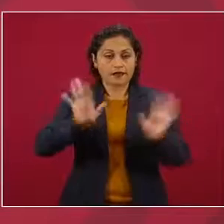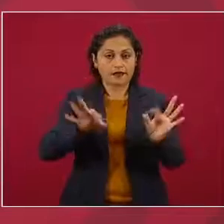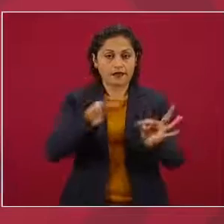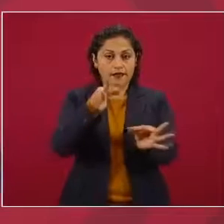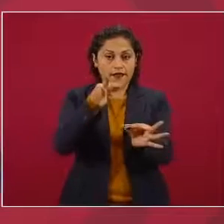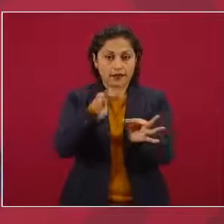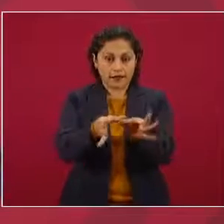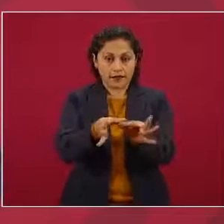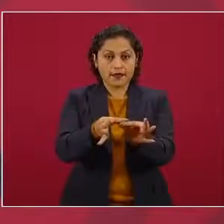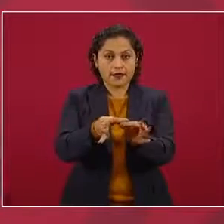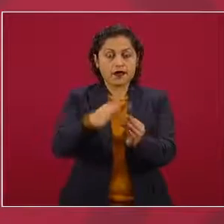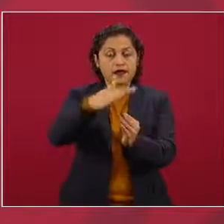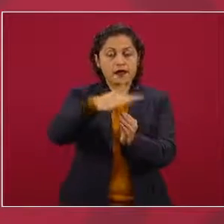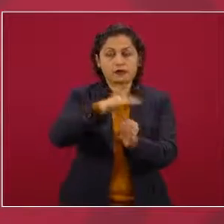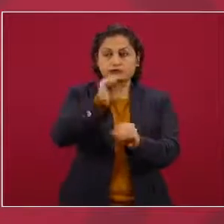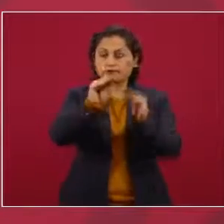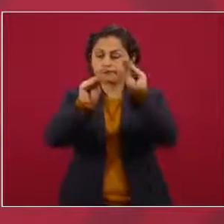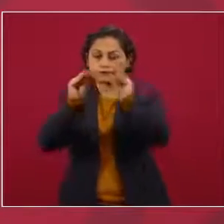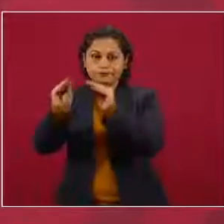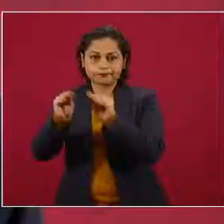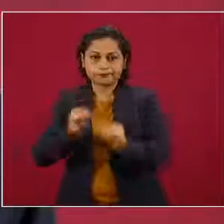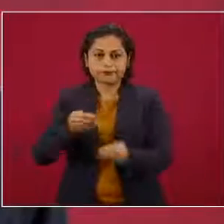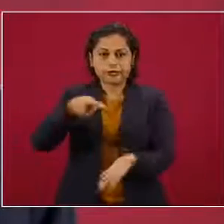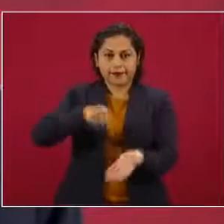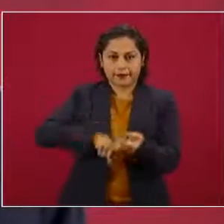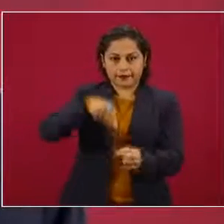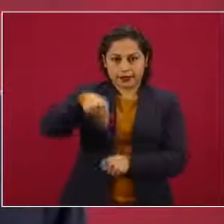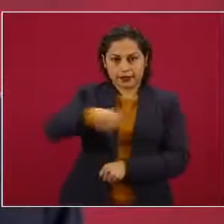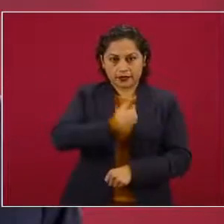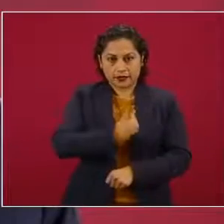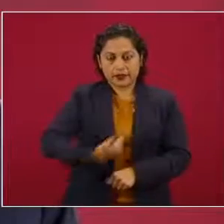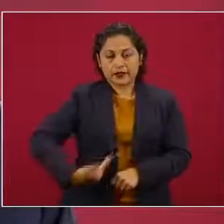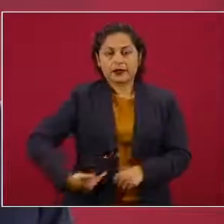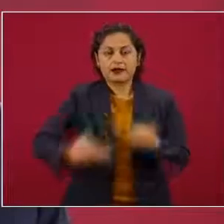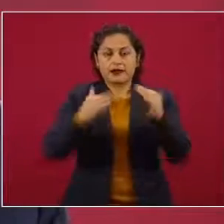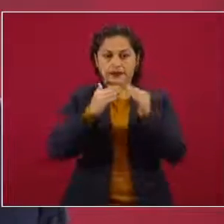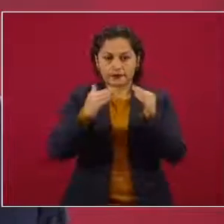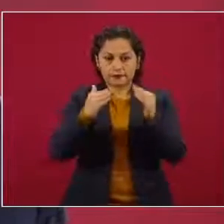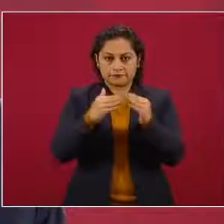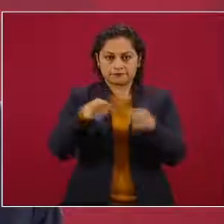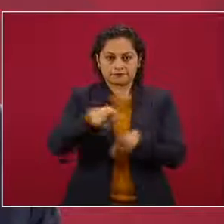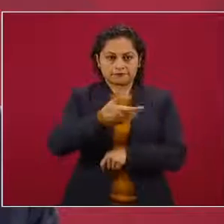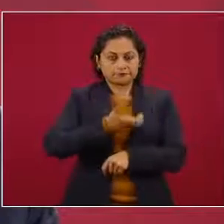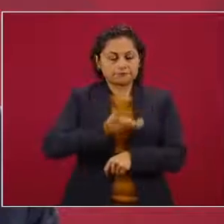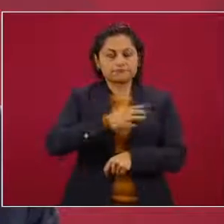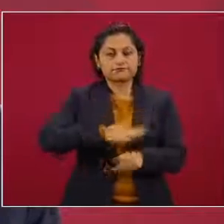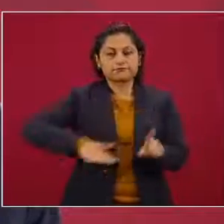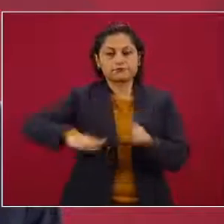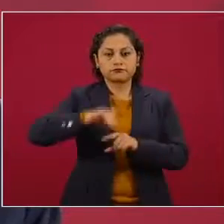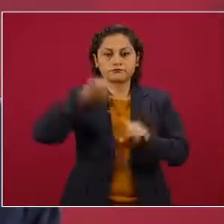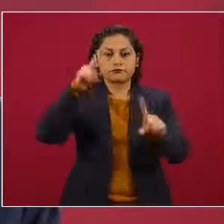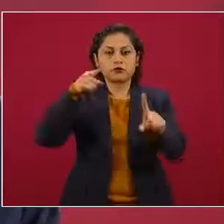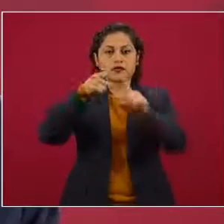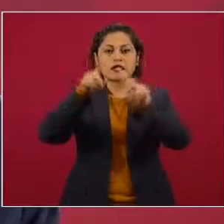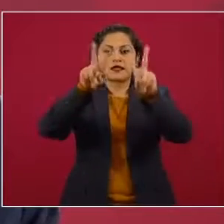las ofrendas de aquí del Palacio, que están dedicadas a los difuntos.